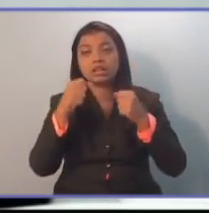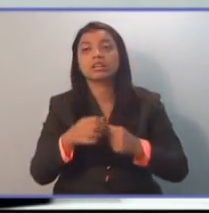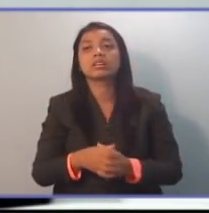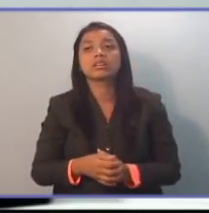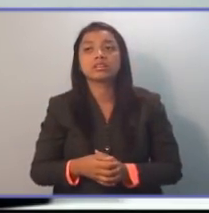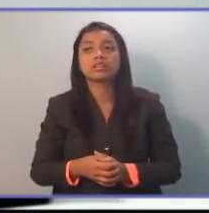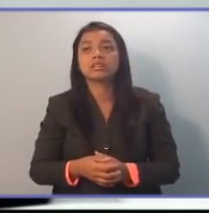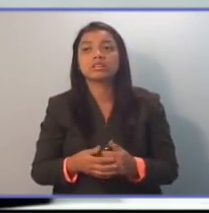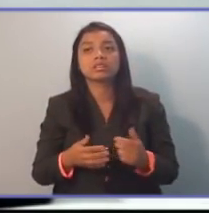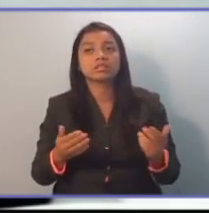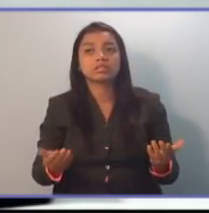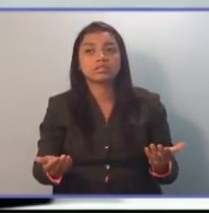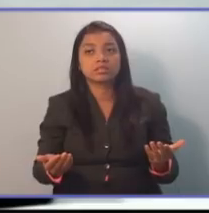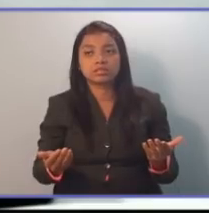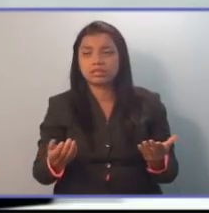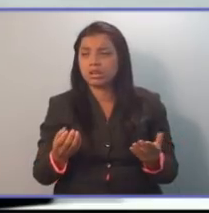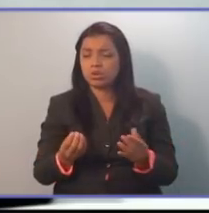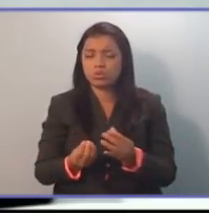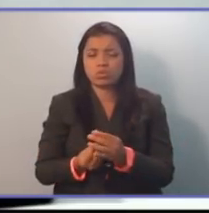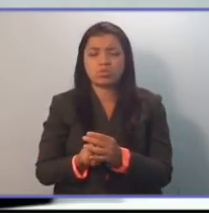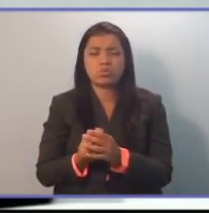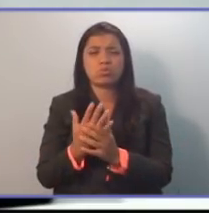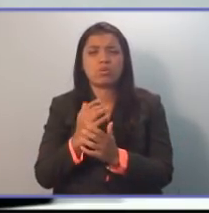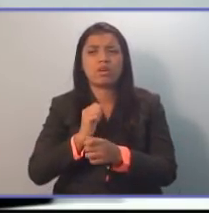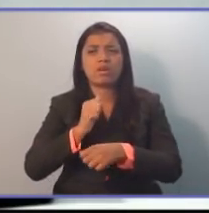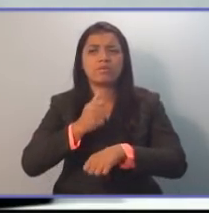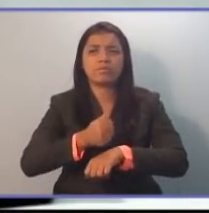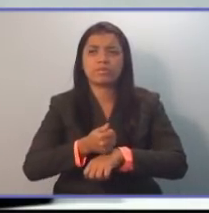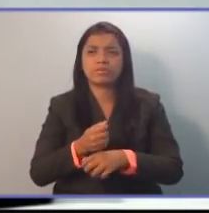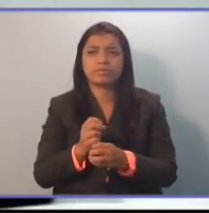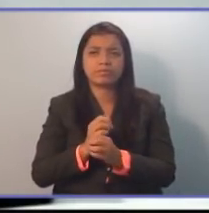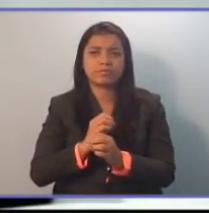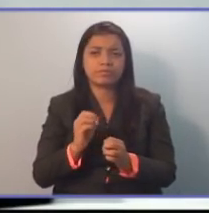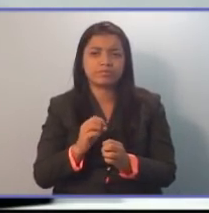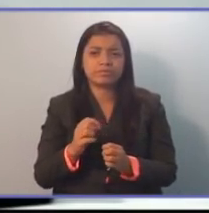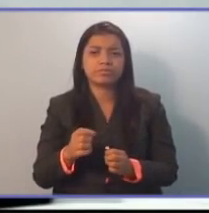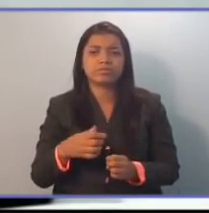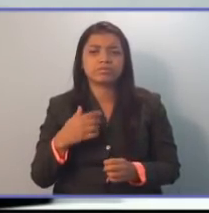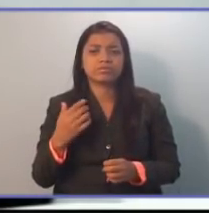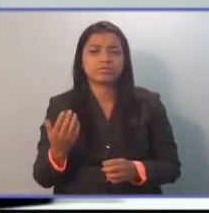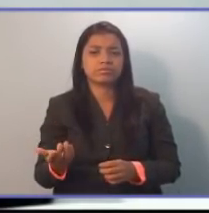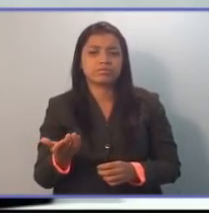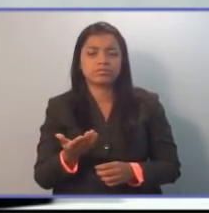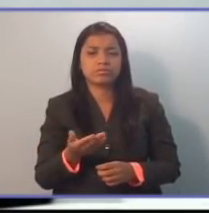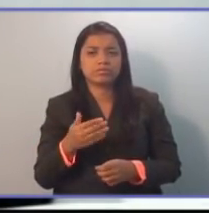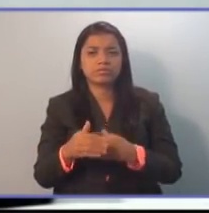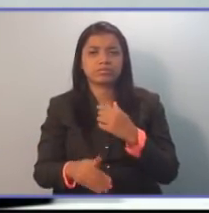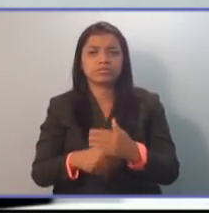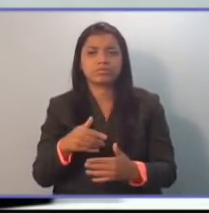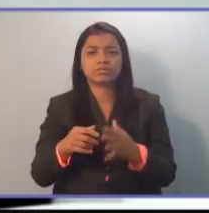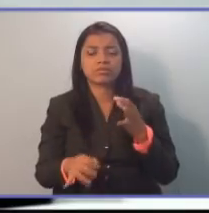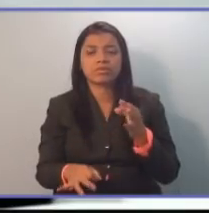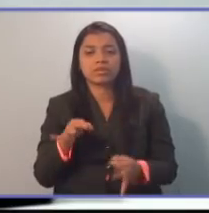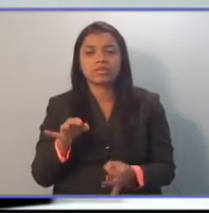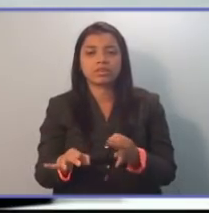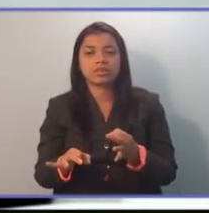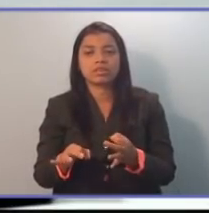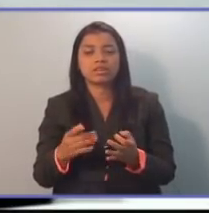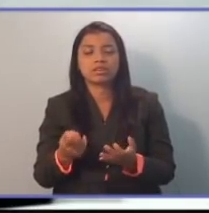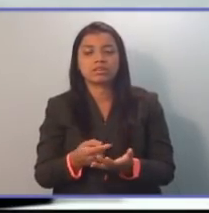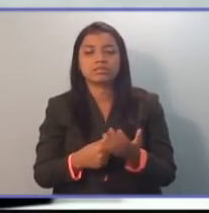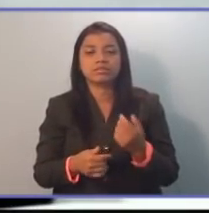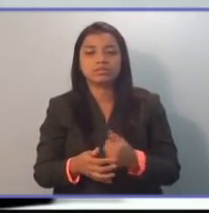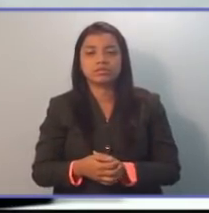recién creado. No habían, por supuesto, todas las jurisdicciones que hoy se han